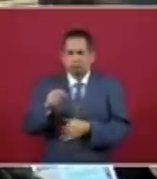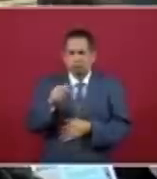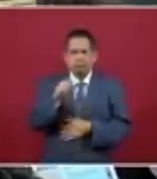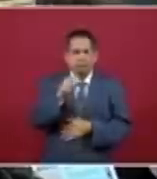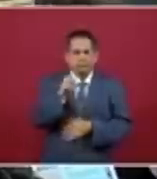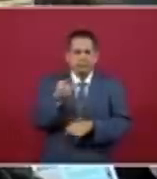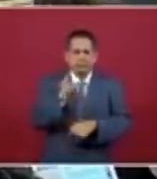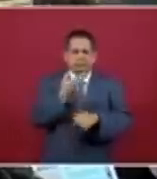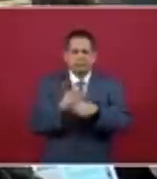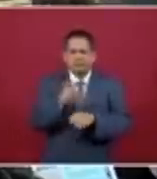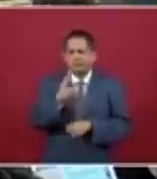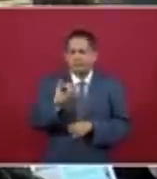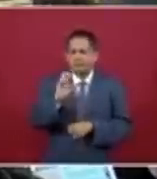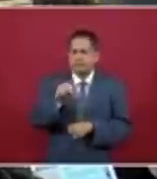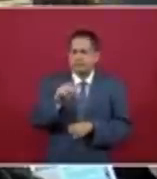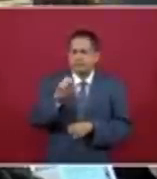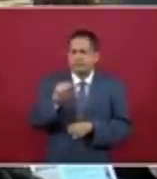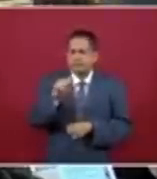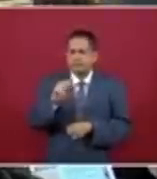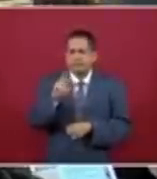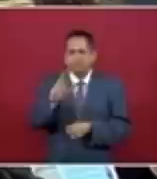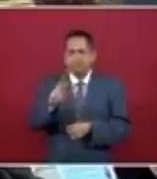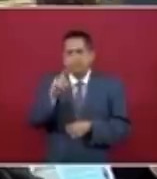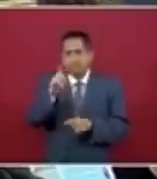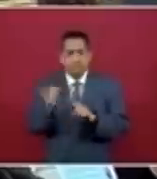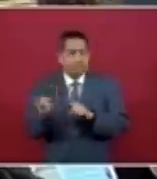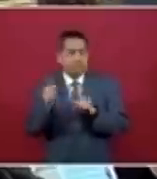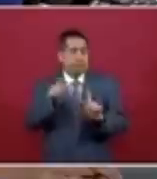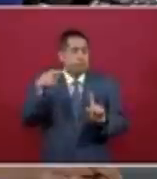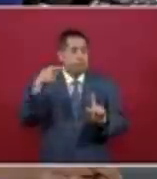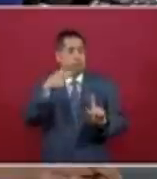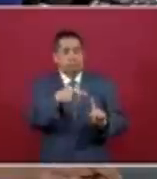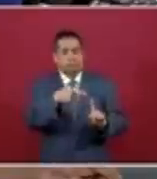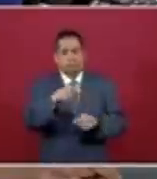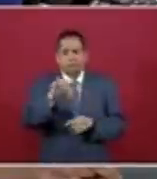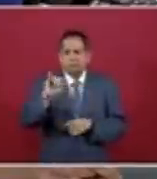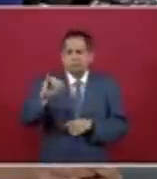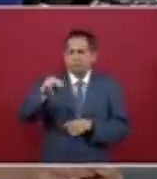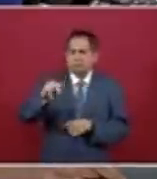Bienestar y específicamente a una institución que se llama INDESOL.